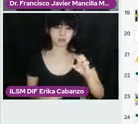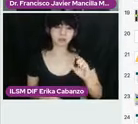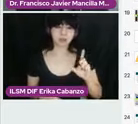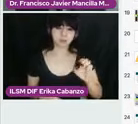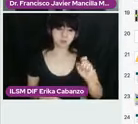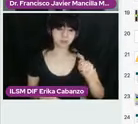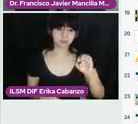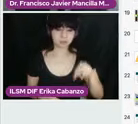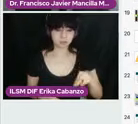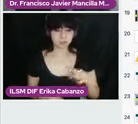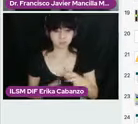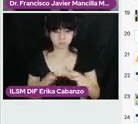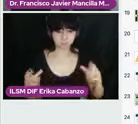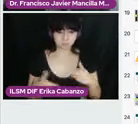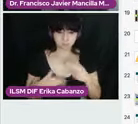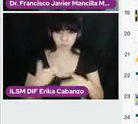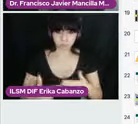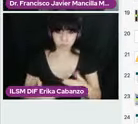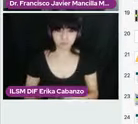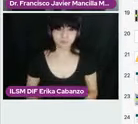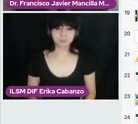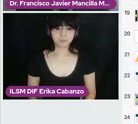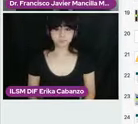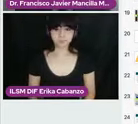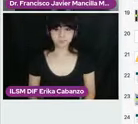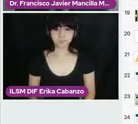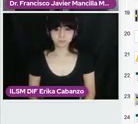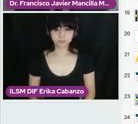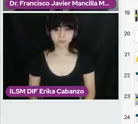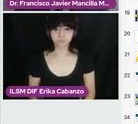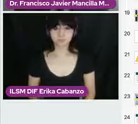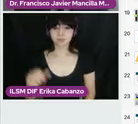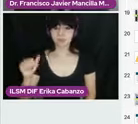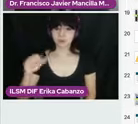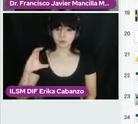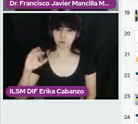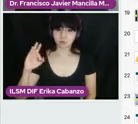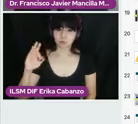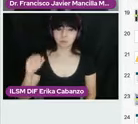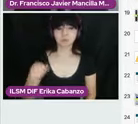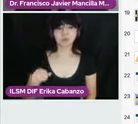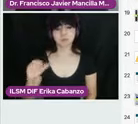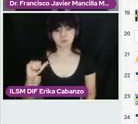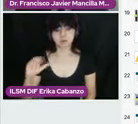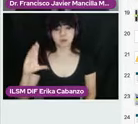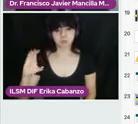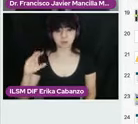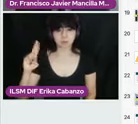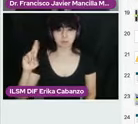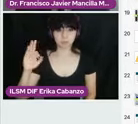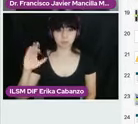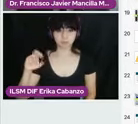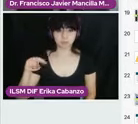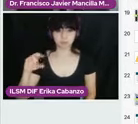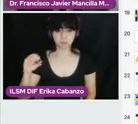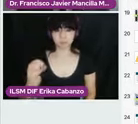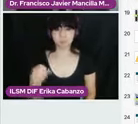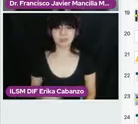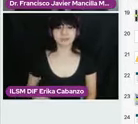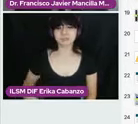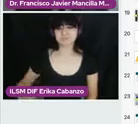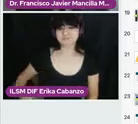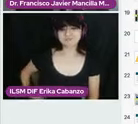¿sí? Acúfenos molestos. Bueno, pues la mayoría de los acúfenos son molestos, pero ¿cuáles son el que más nos molesta? Aquel que persiste